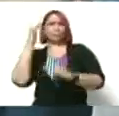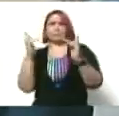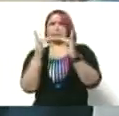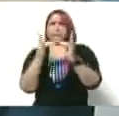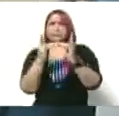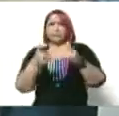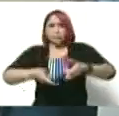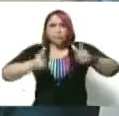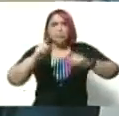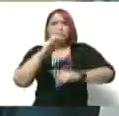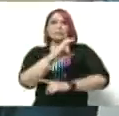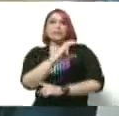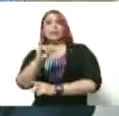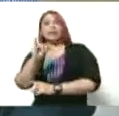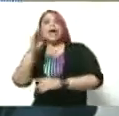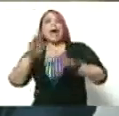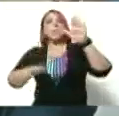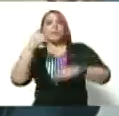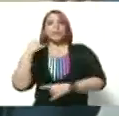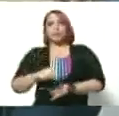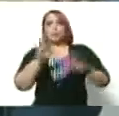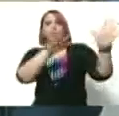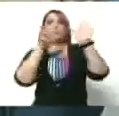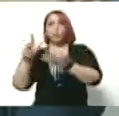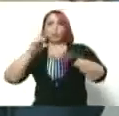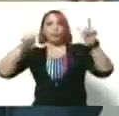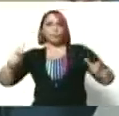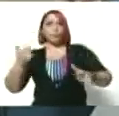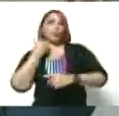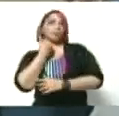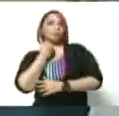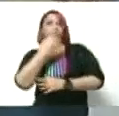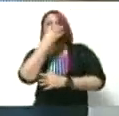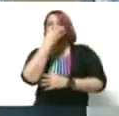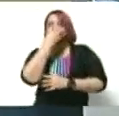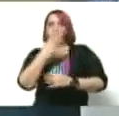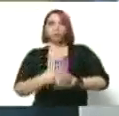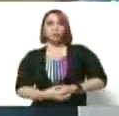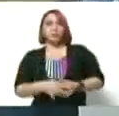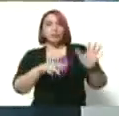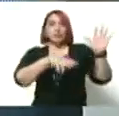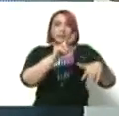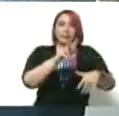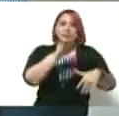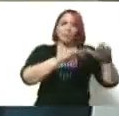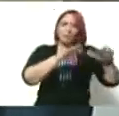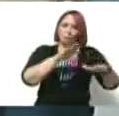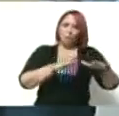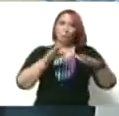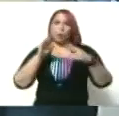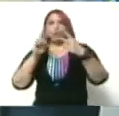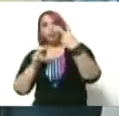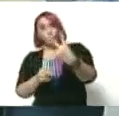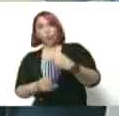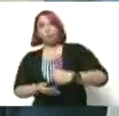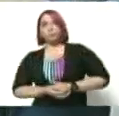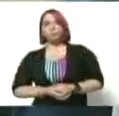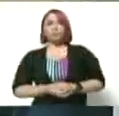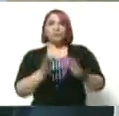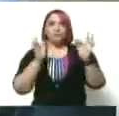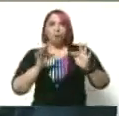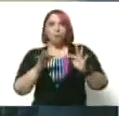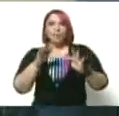centros centinela hoy apenas tenemos 18 pacientes hospitalizados de los cuales 13 son moderados dos están de manera